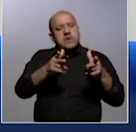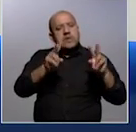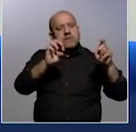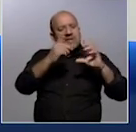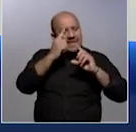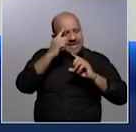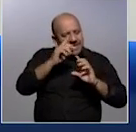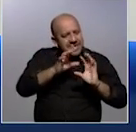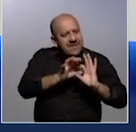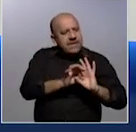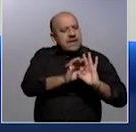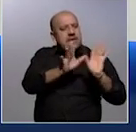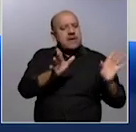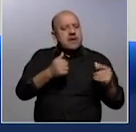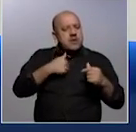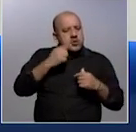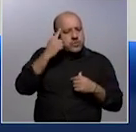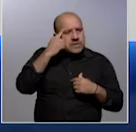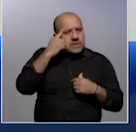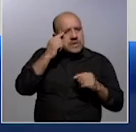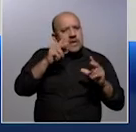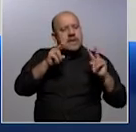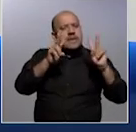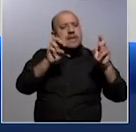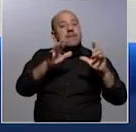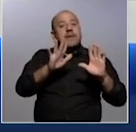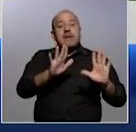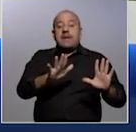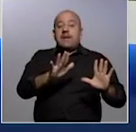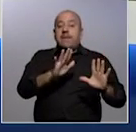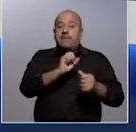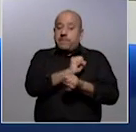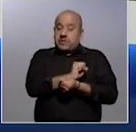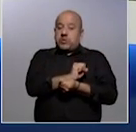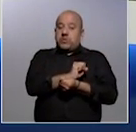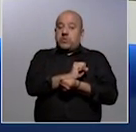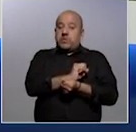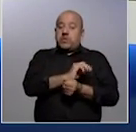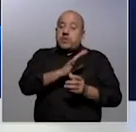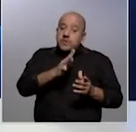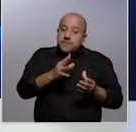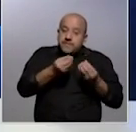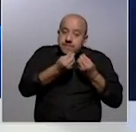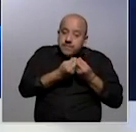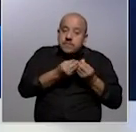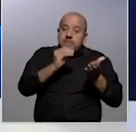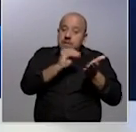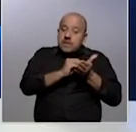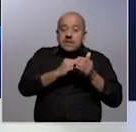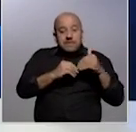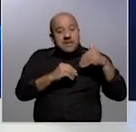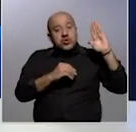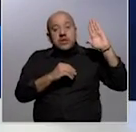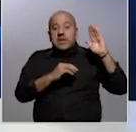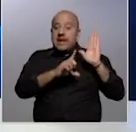hacia la libertad yo pensé en la contracara que la privación de no que muchas veces la mayoría